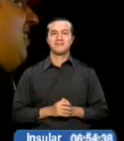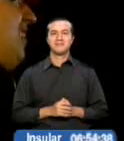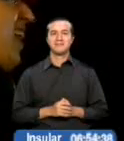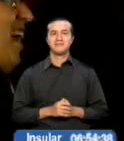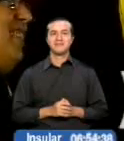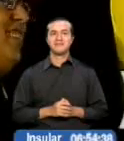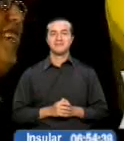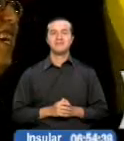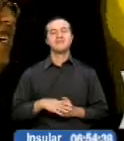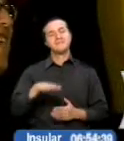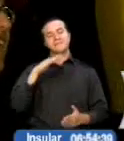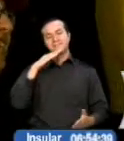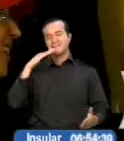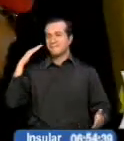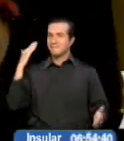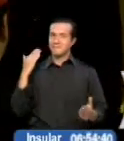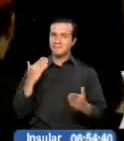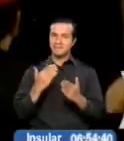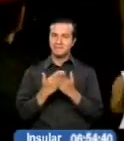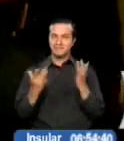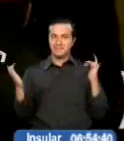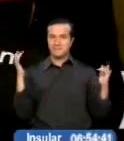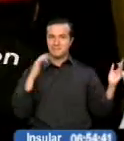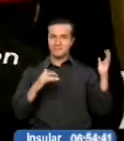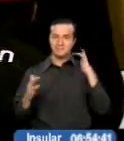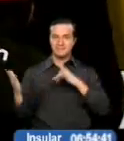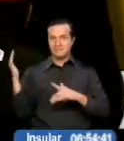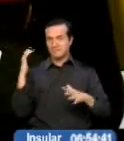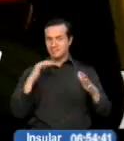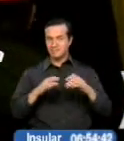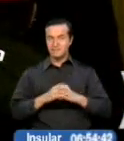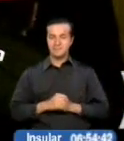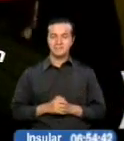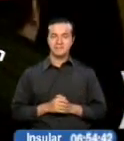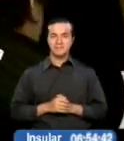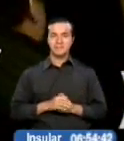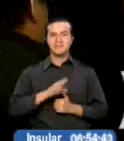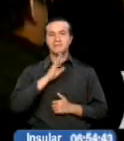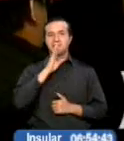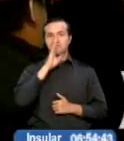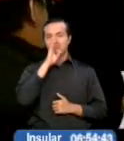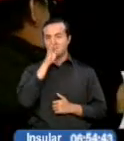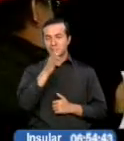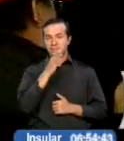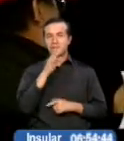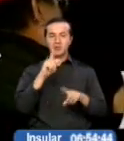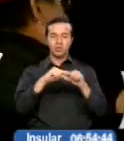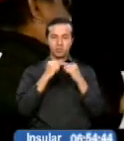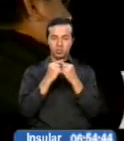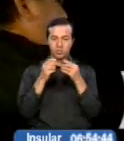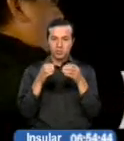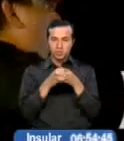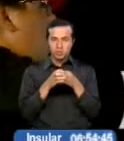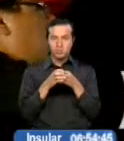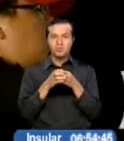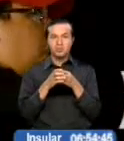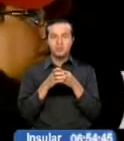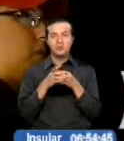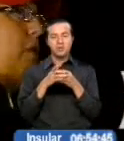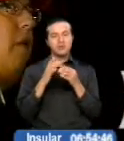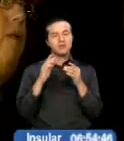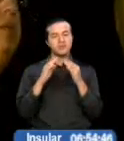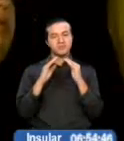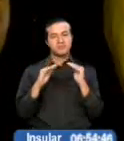Bueno, muchas gracias por estar acá presentes. Siempre como grupo hemos